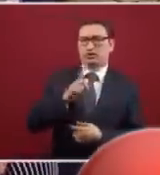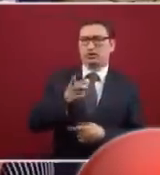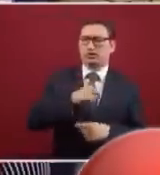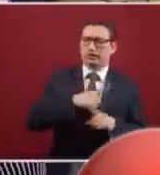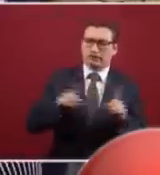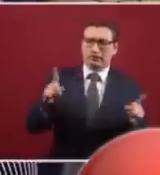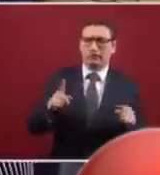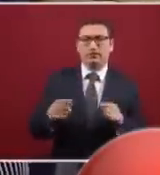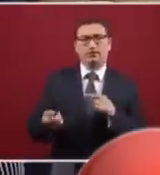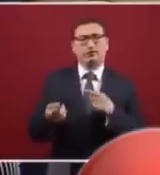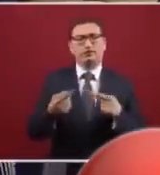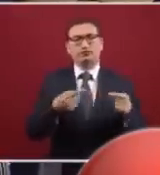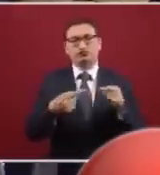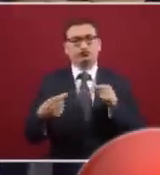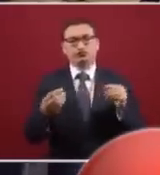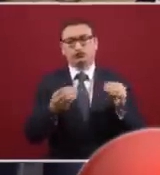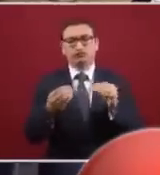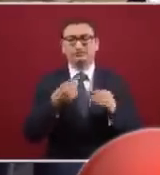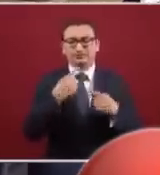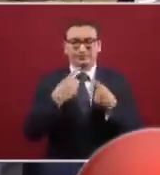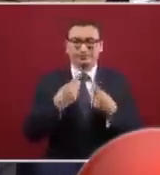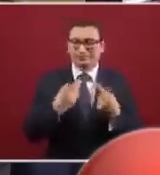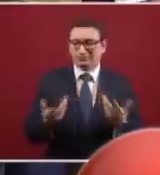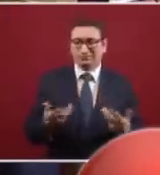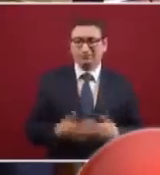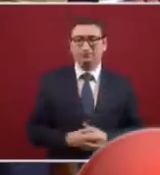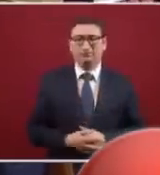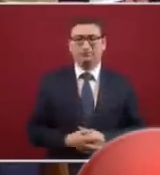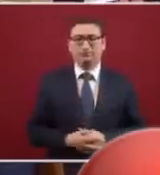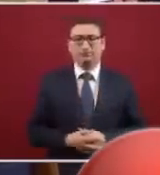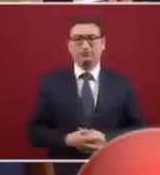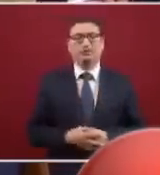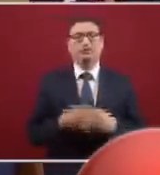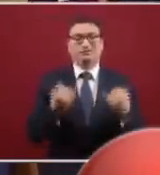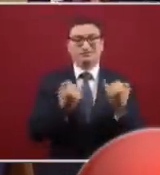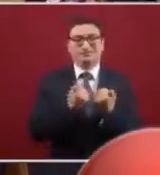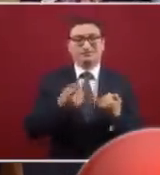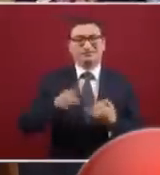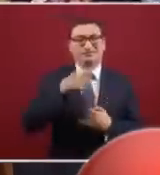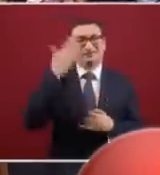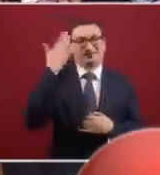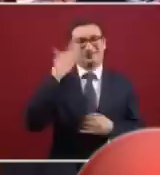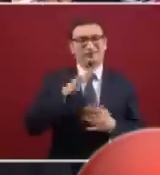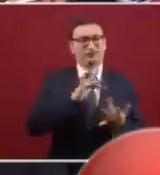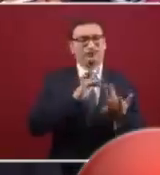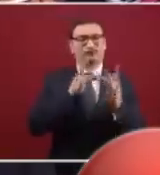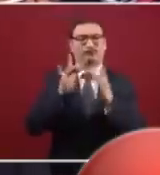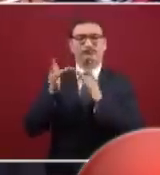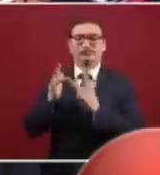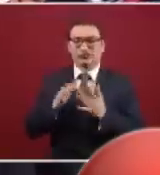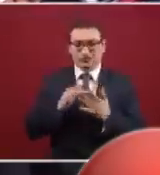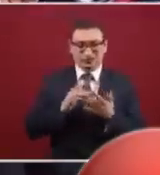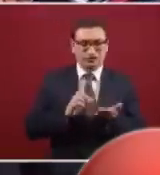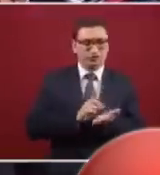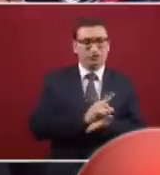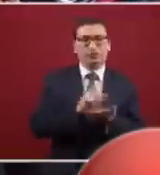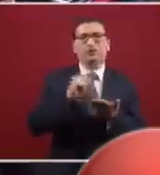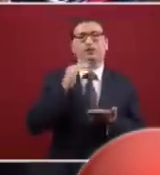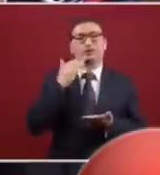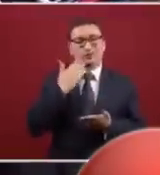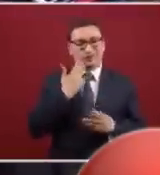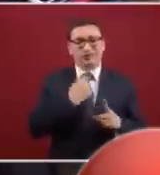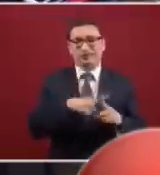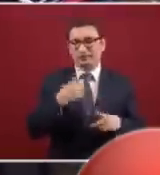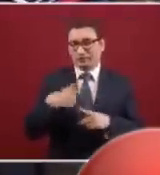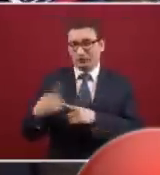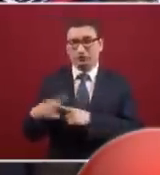y, como ustedes saben, existen las benditas redes sociales, y qué bueno que haya